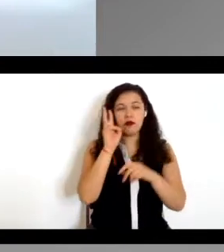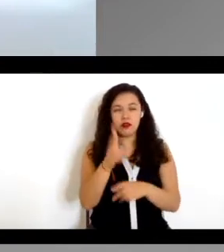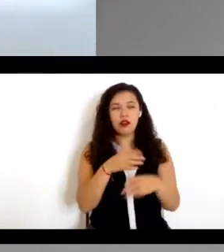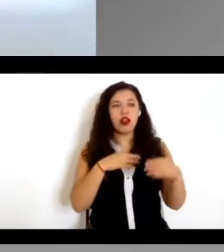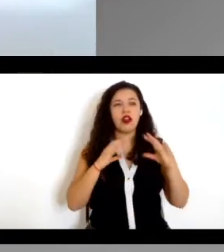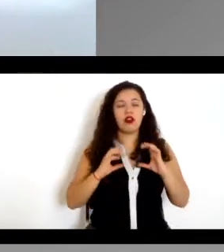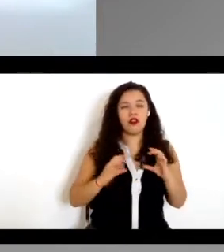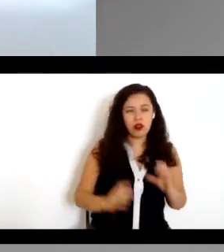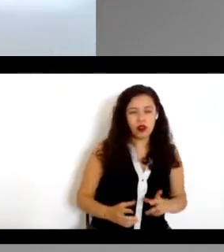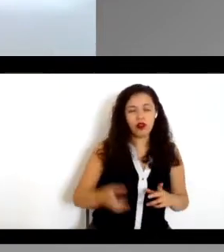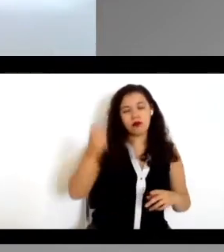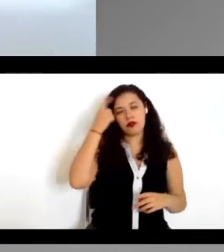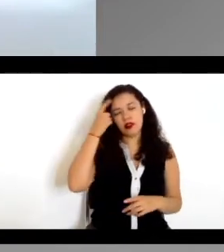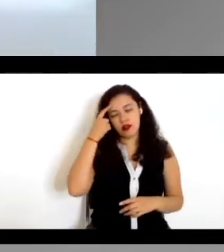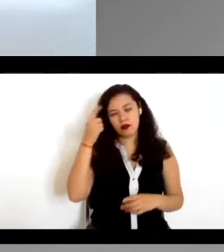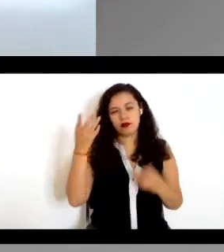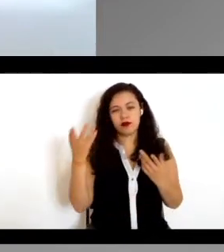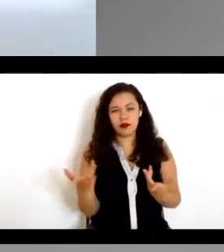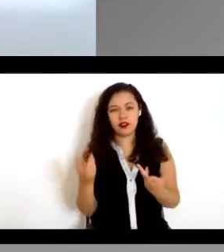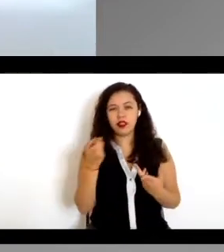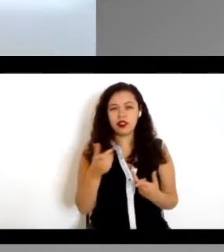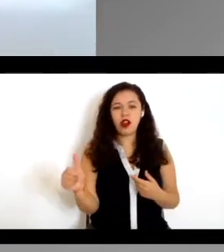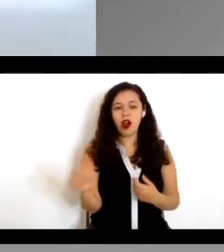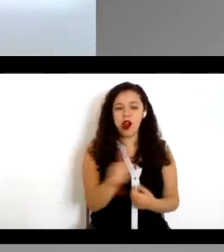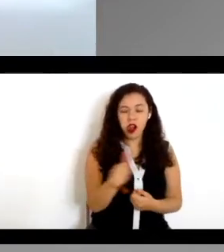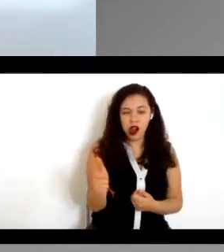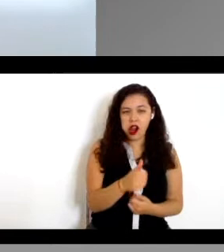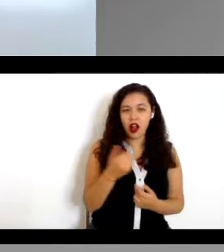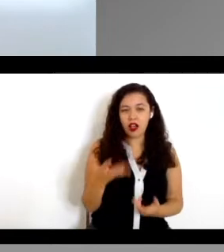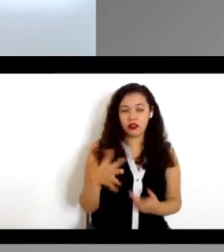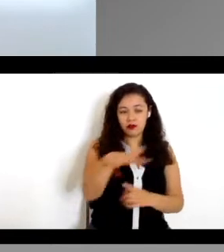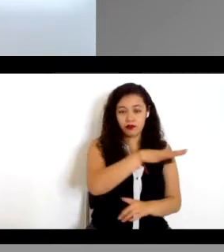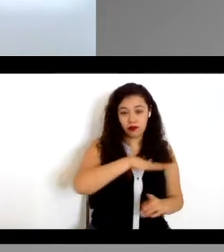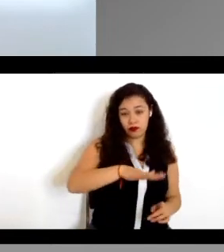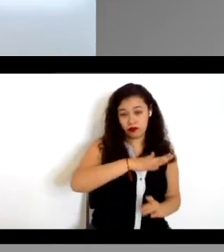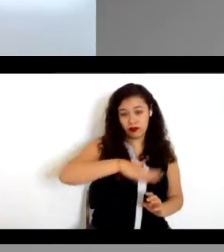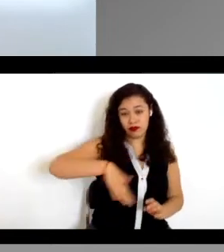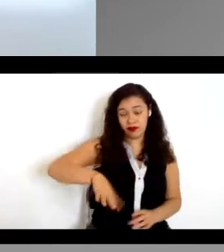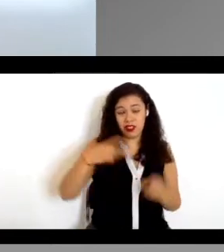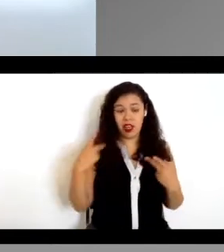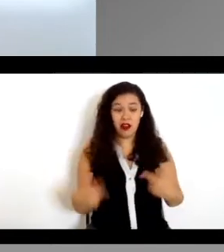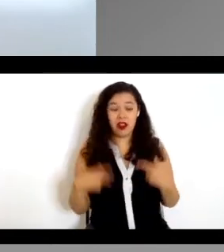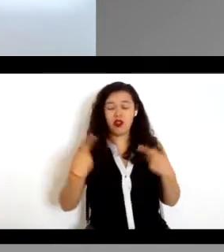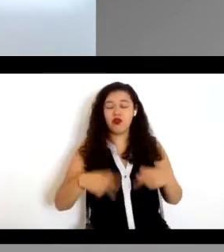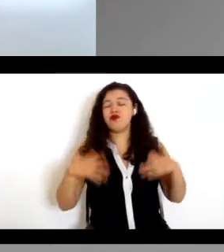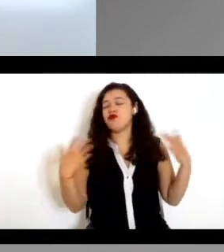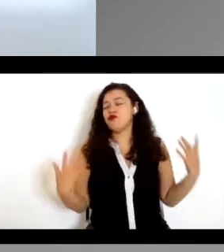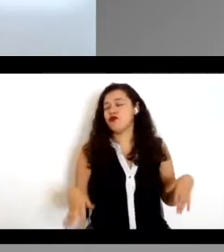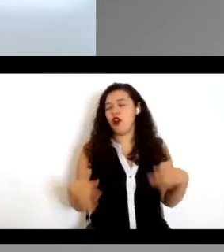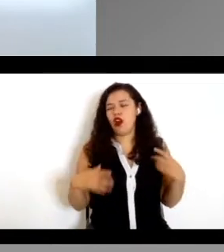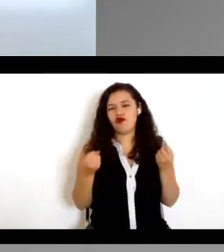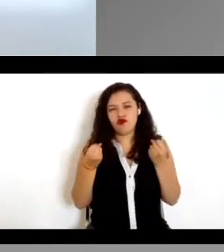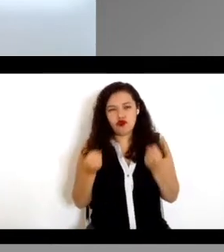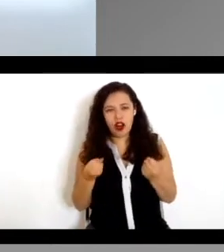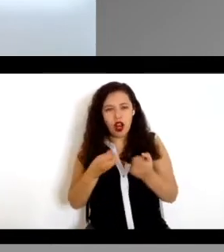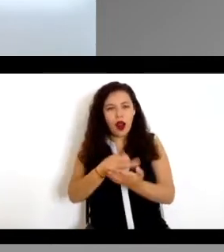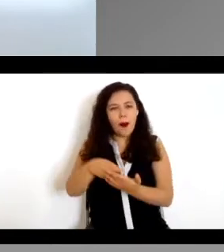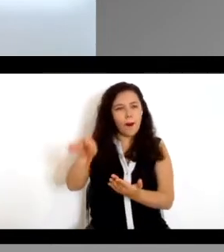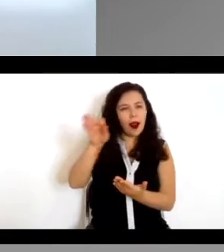en estos espacios, es porque se trata de verdaderos guerreros y guerreras. Y como